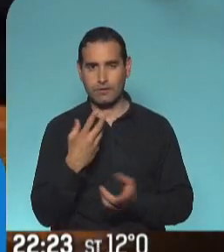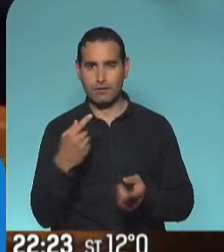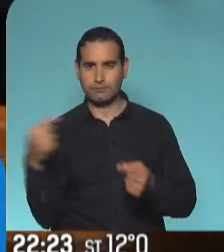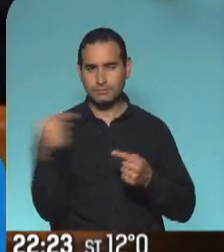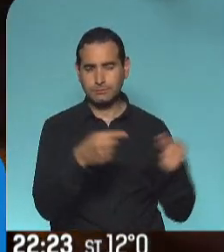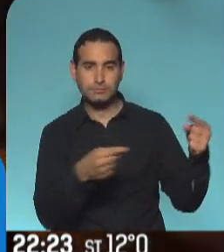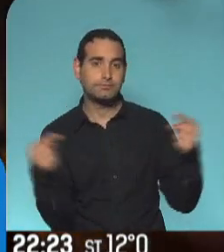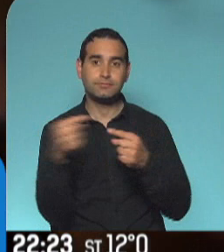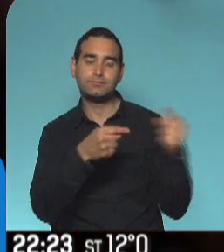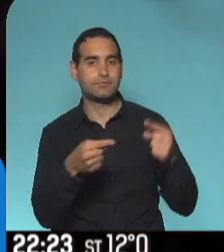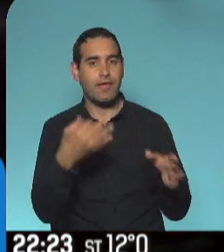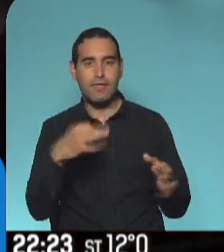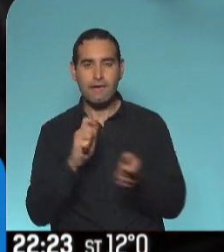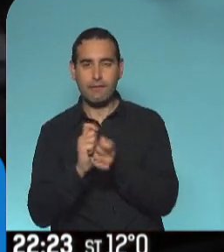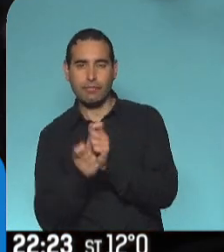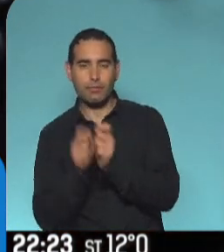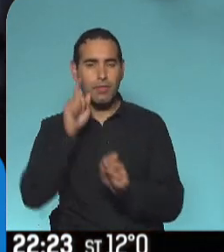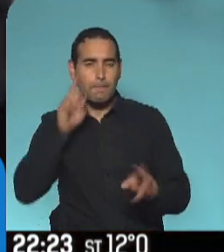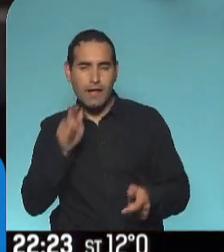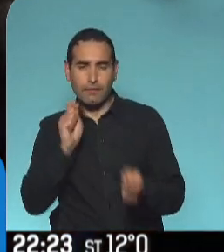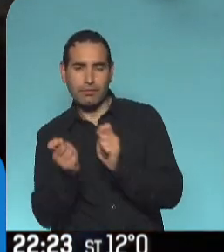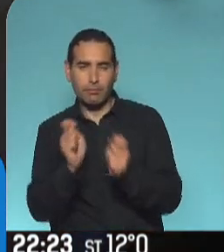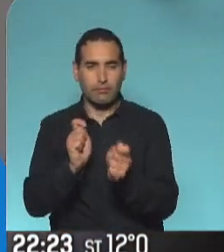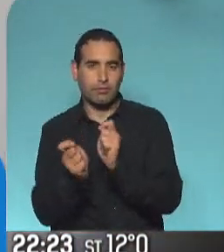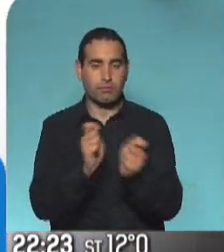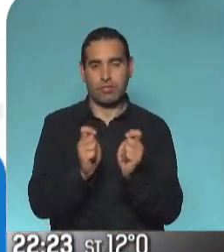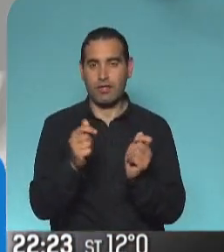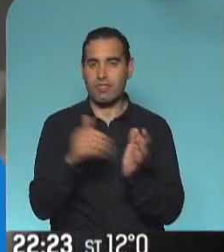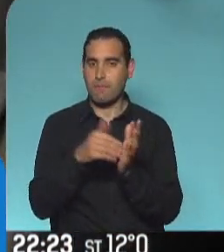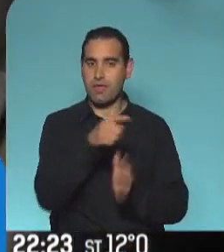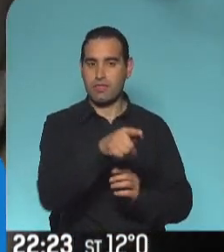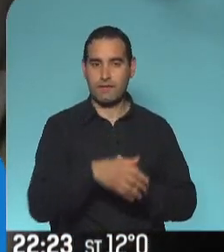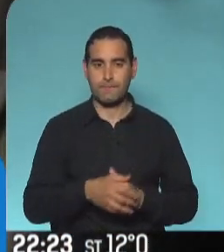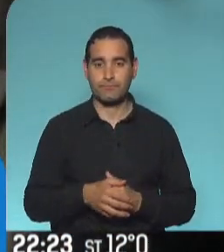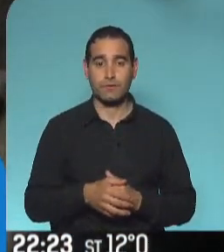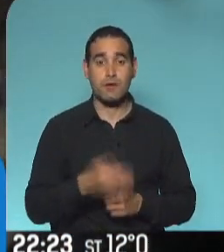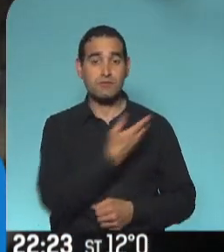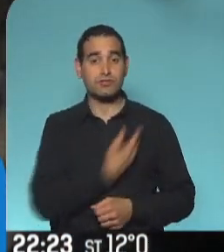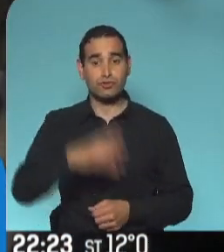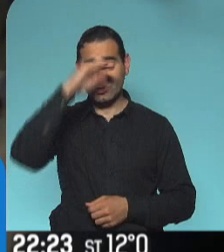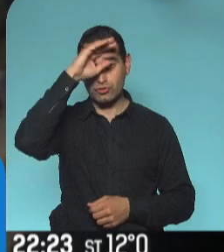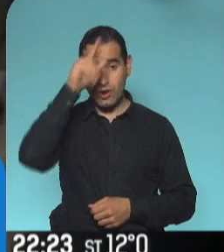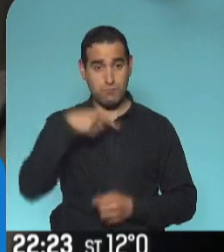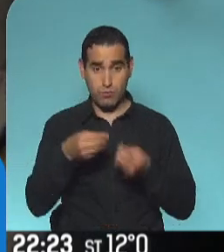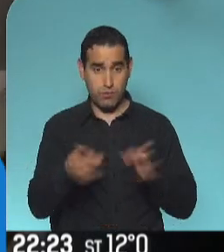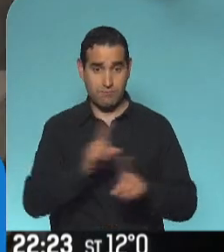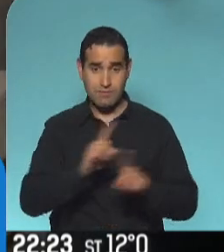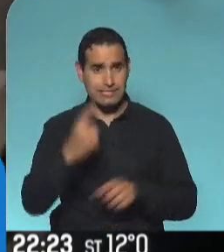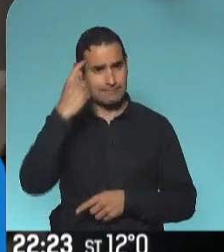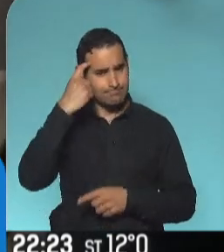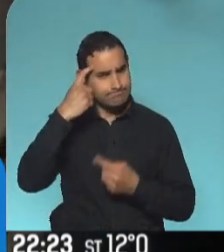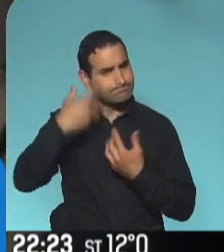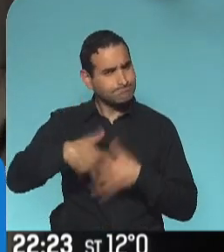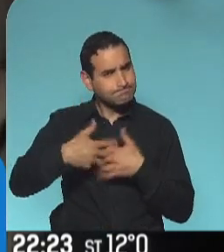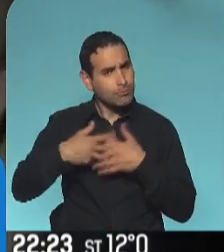otra y obligadas a modificar estrategias sobre la marcha. If President Trump does not begin to rethink